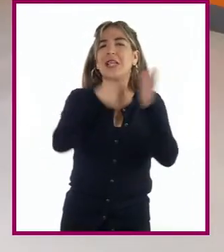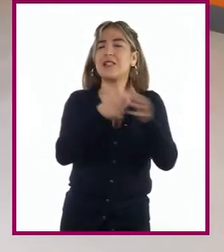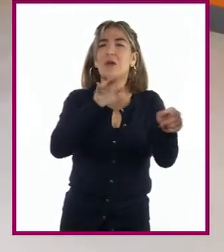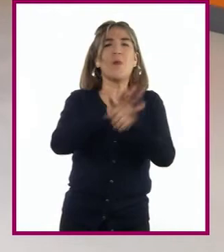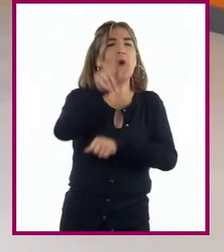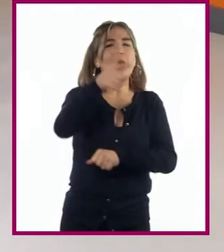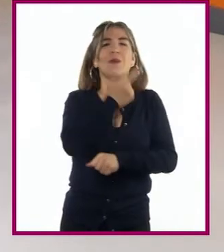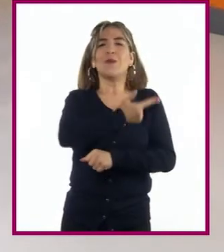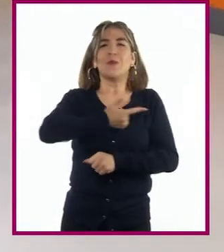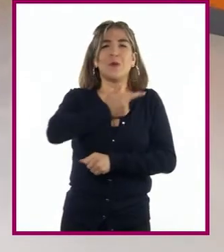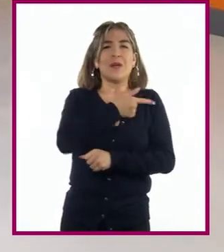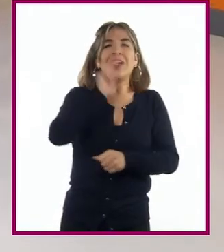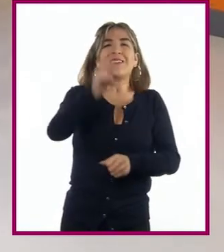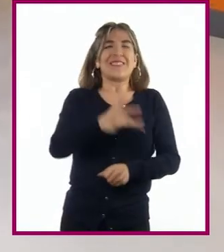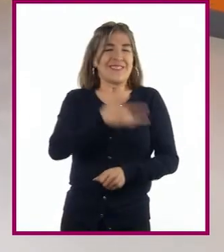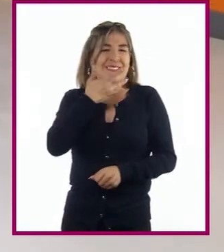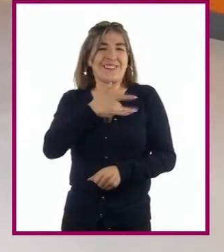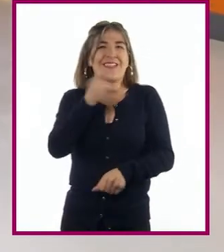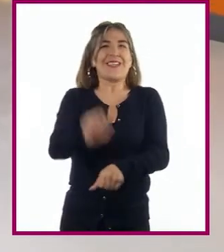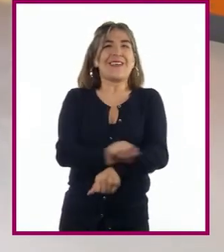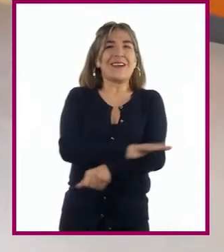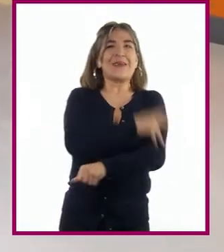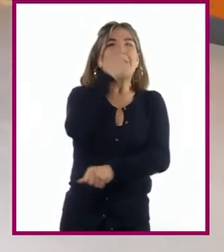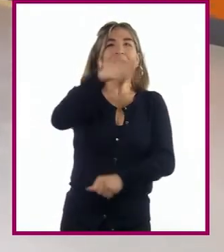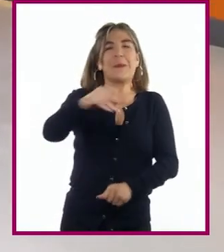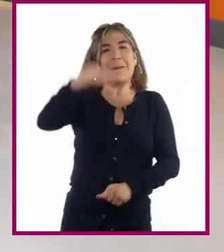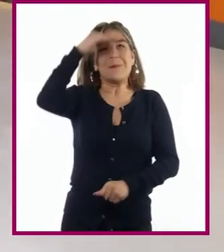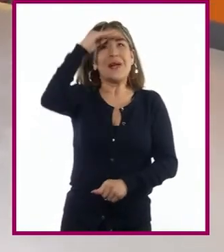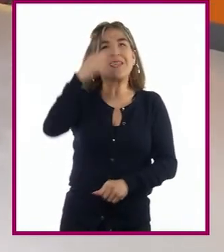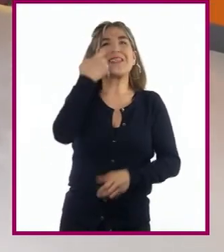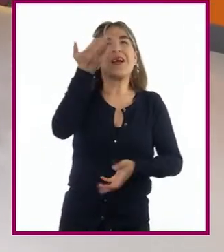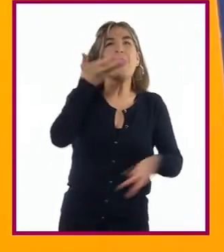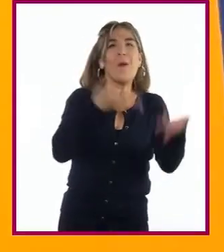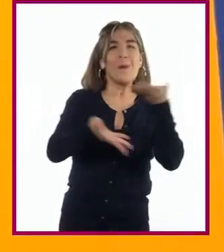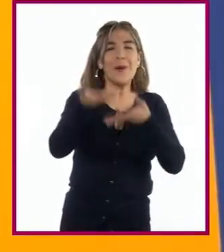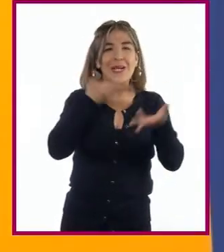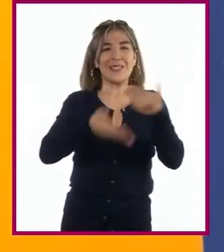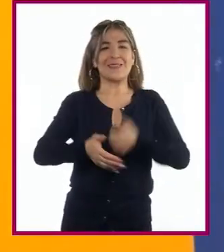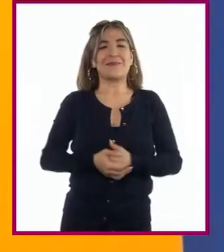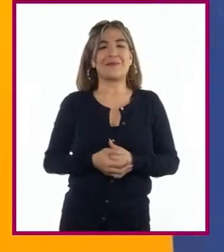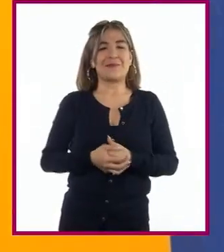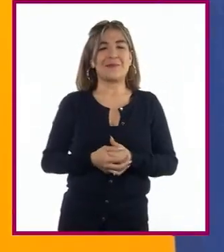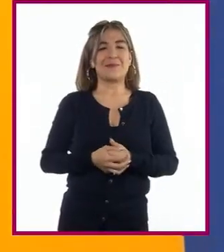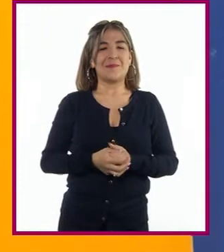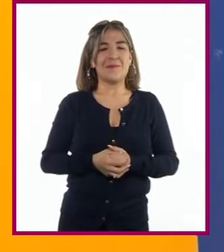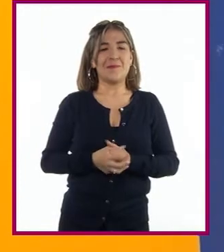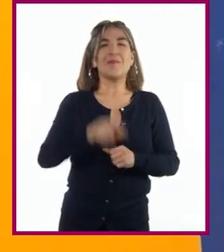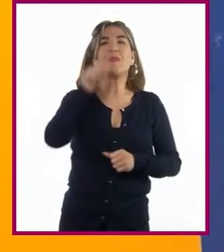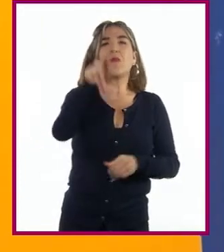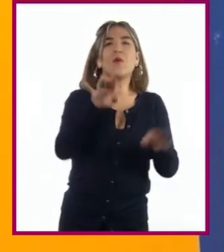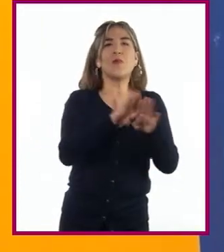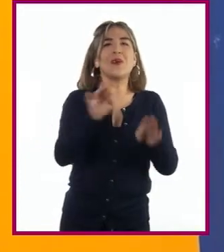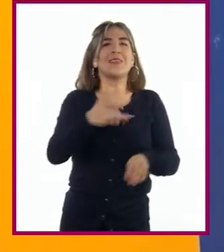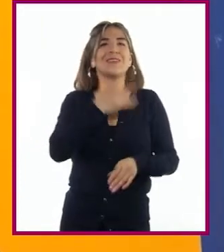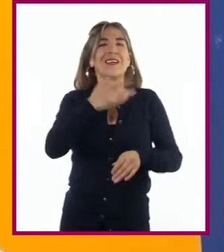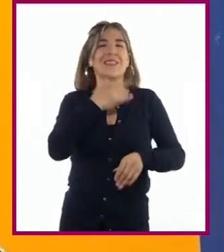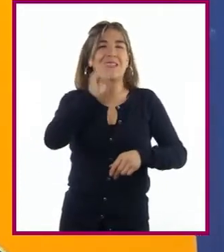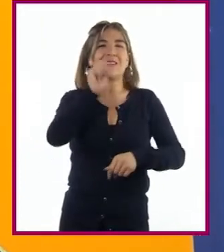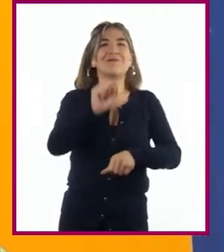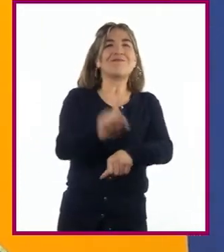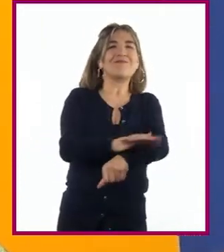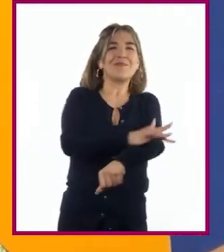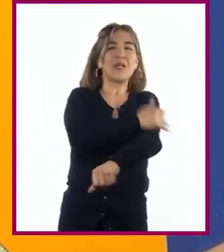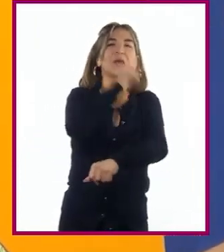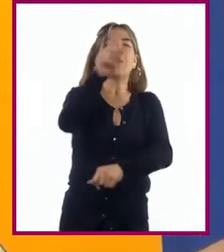puedan recrear una sensación o un pensamiento que quieran compartir. Y dejarnos llevar por nuestros sentidos como